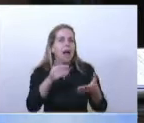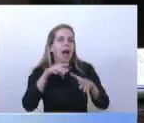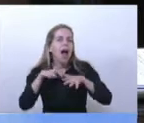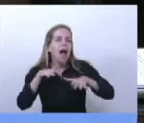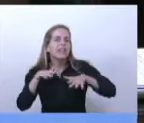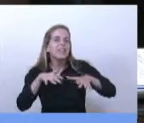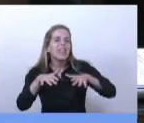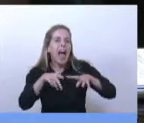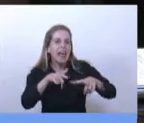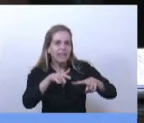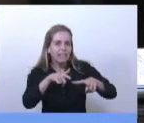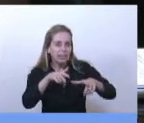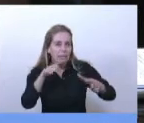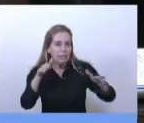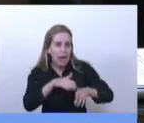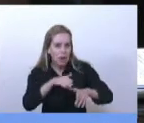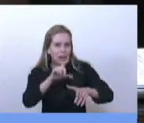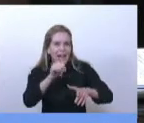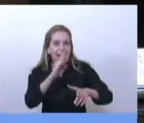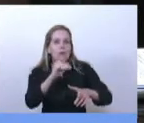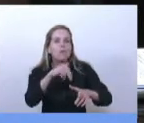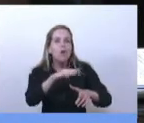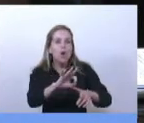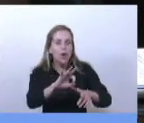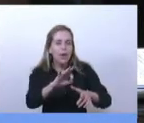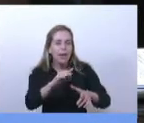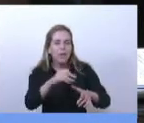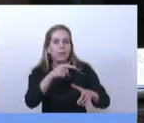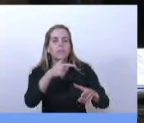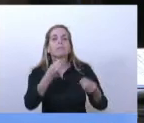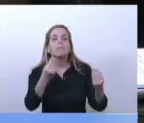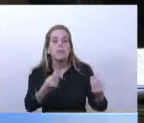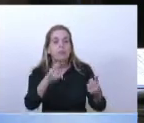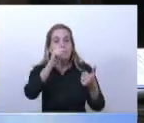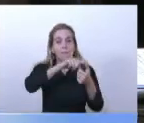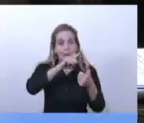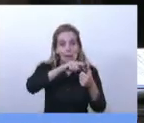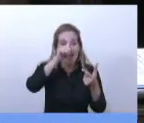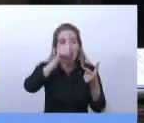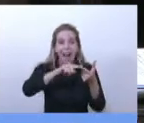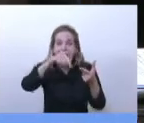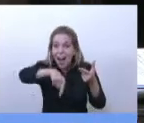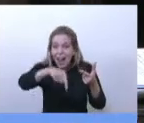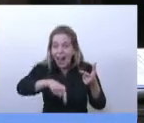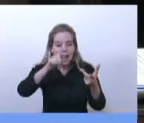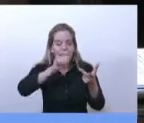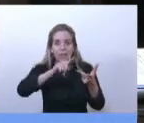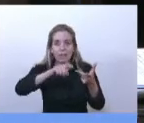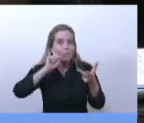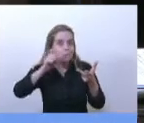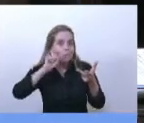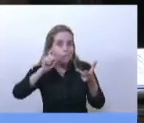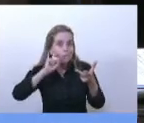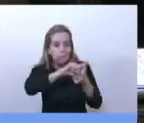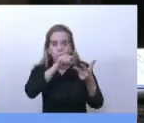bajas en carbono en este caso ni la primera ni la segunda ni la tercera condición